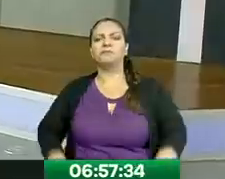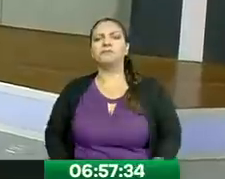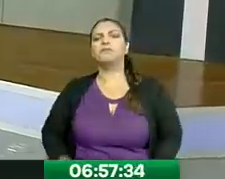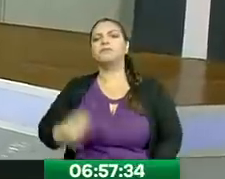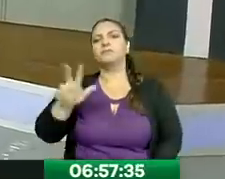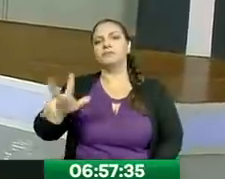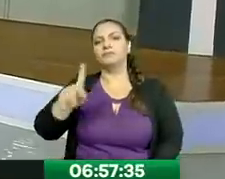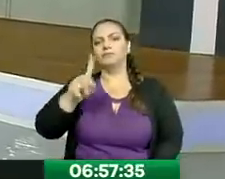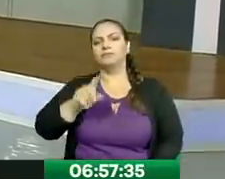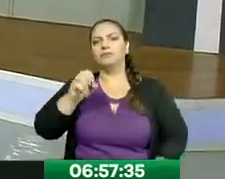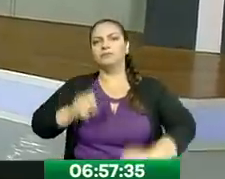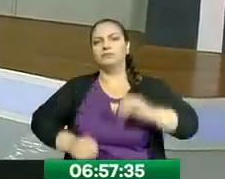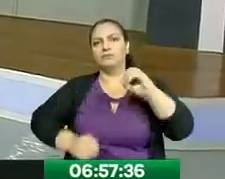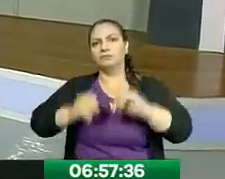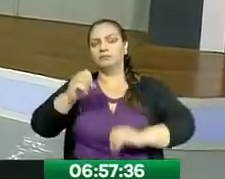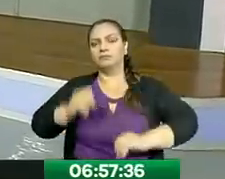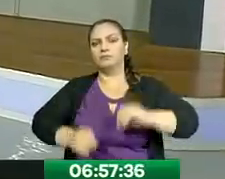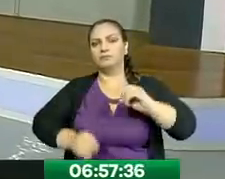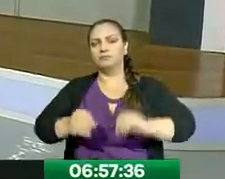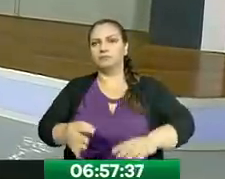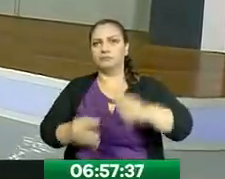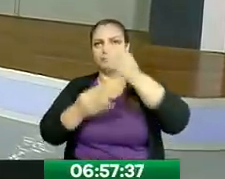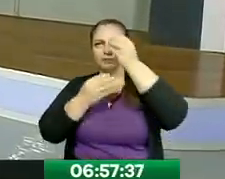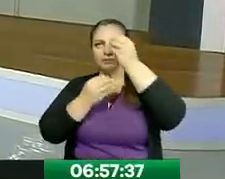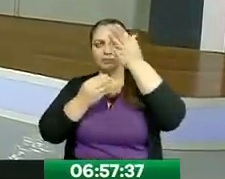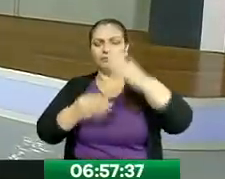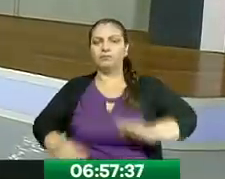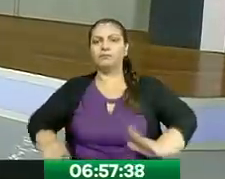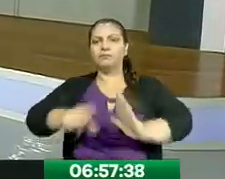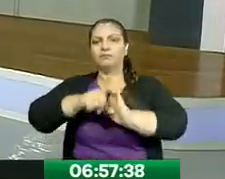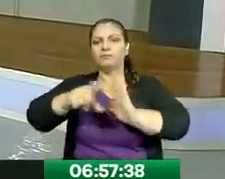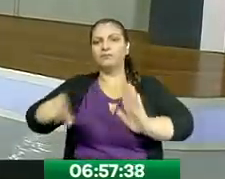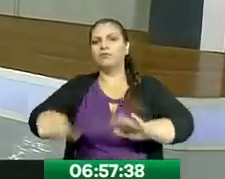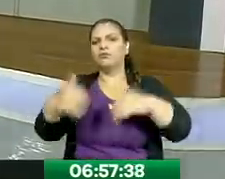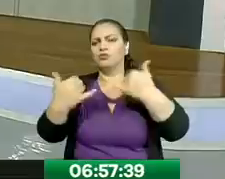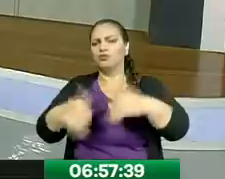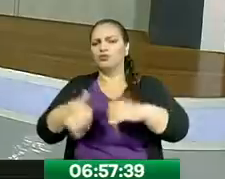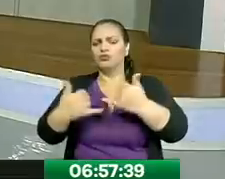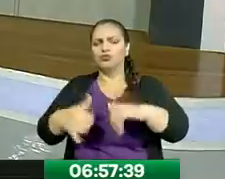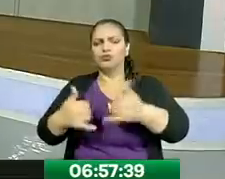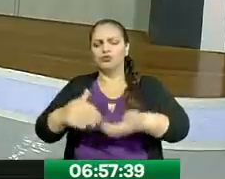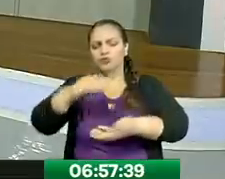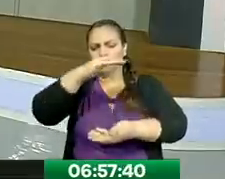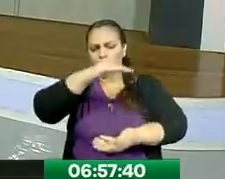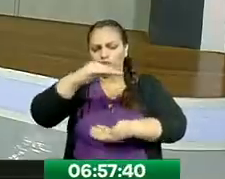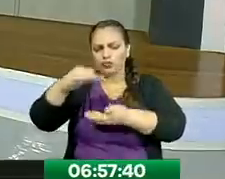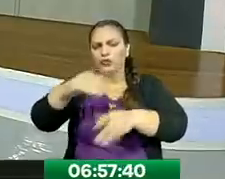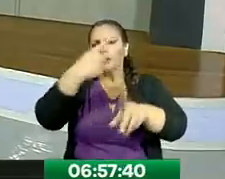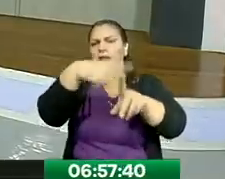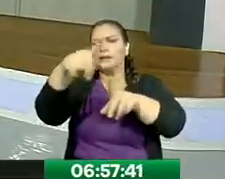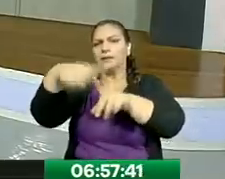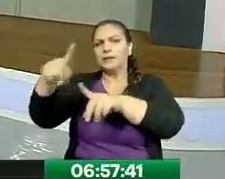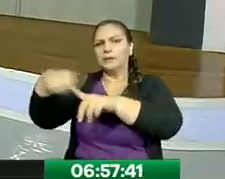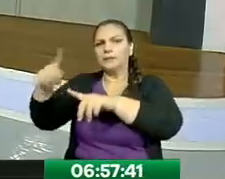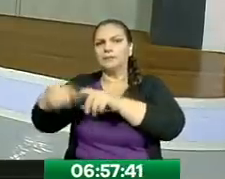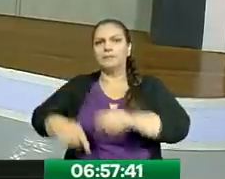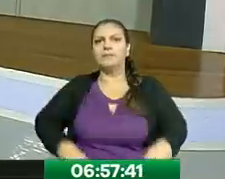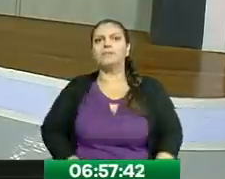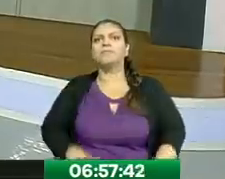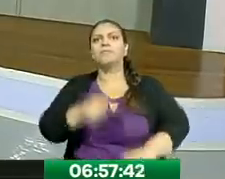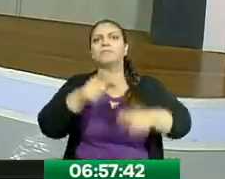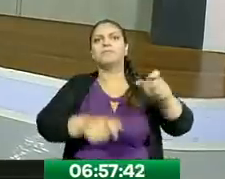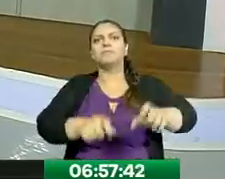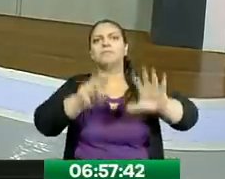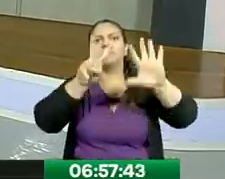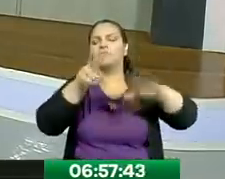comento nuevas juguetes de un local situado en la ciudadela martha de roldós en guayaquil el